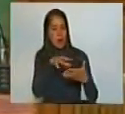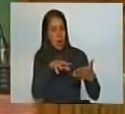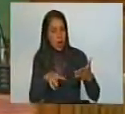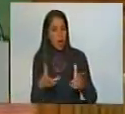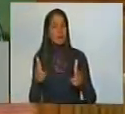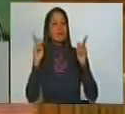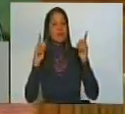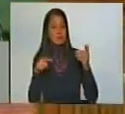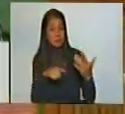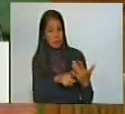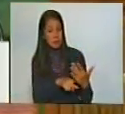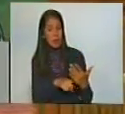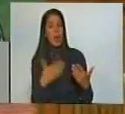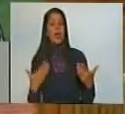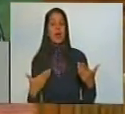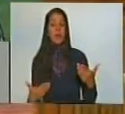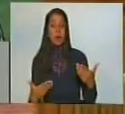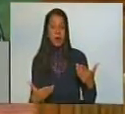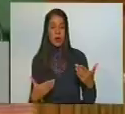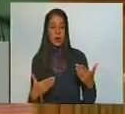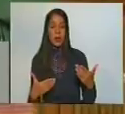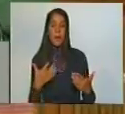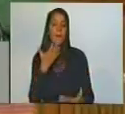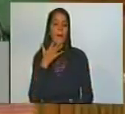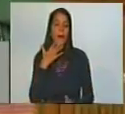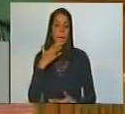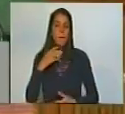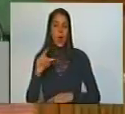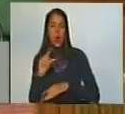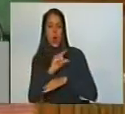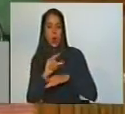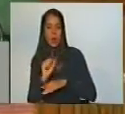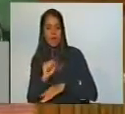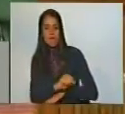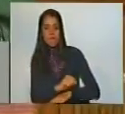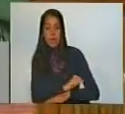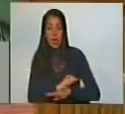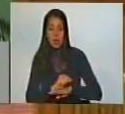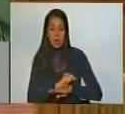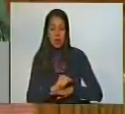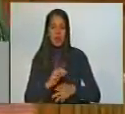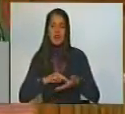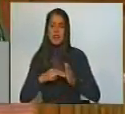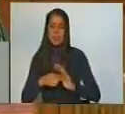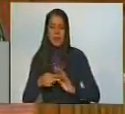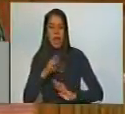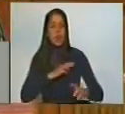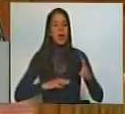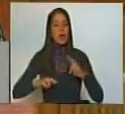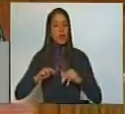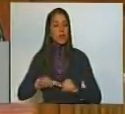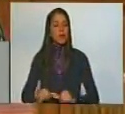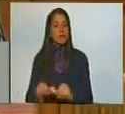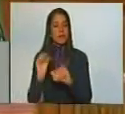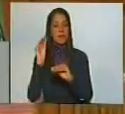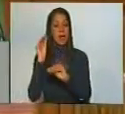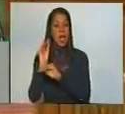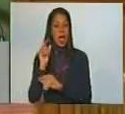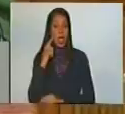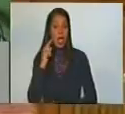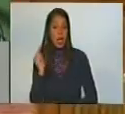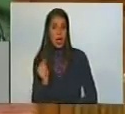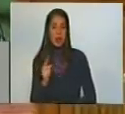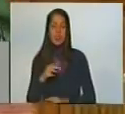es importante cuando alguien es derrotado que diga con fe, la revolución no ha terminado. Bueno, y